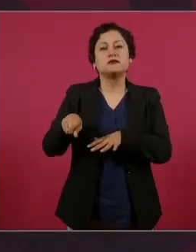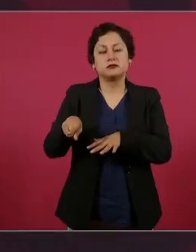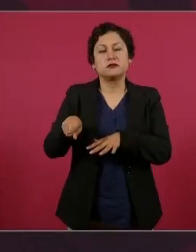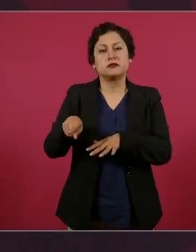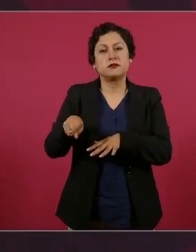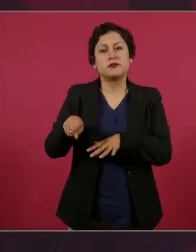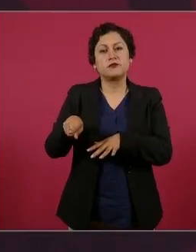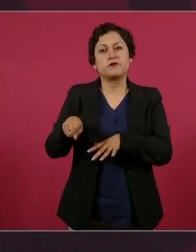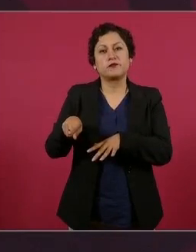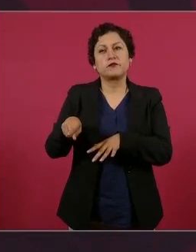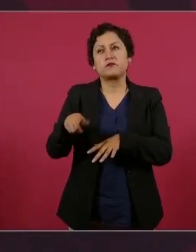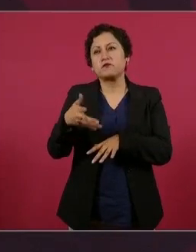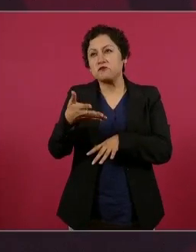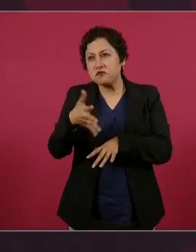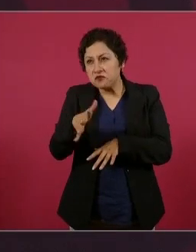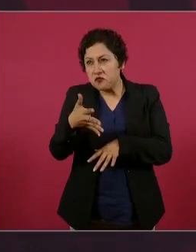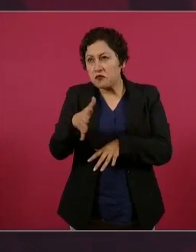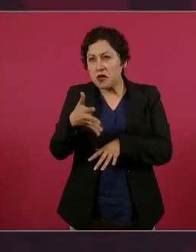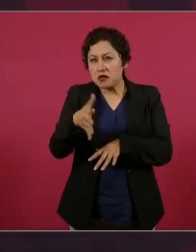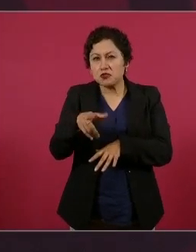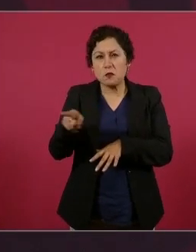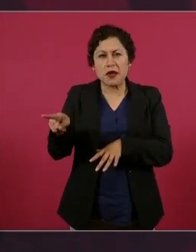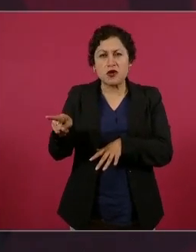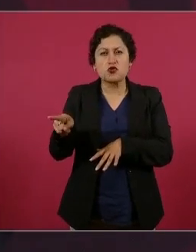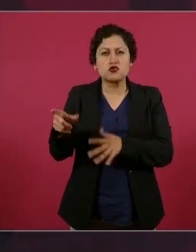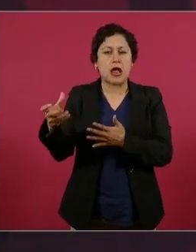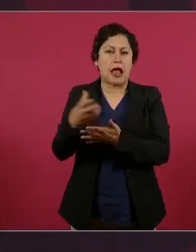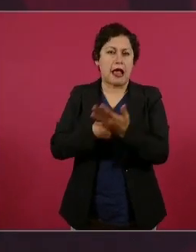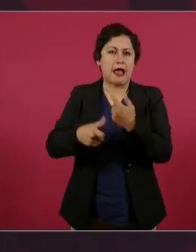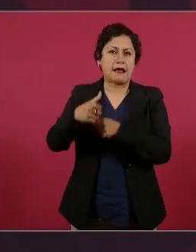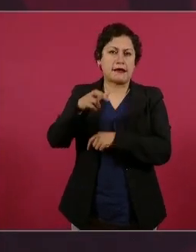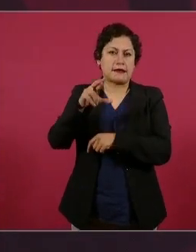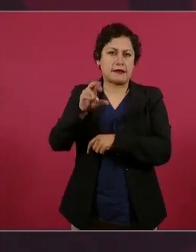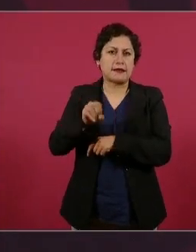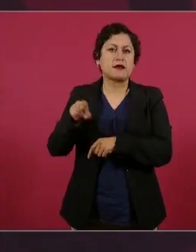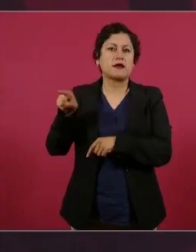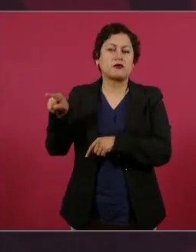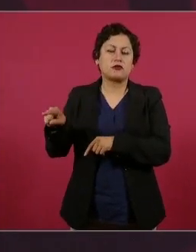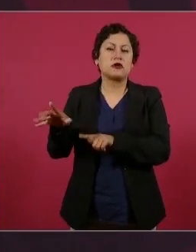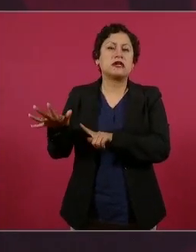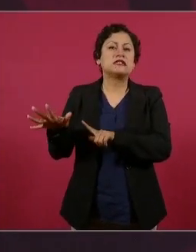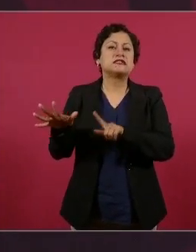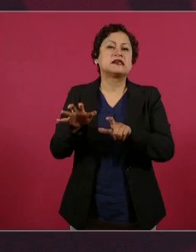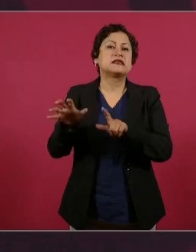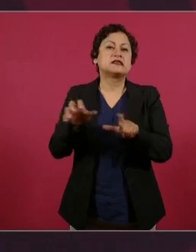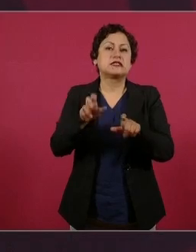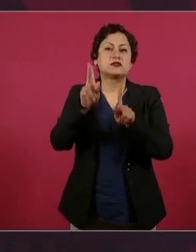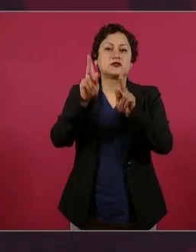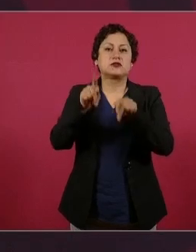deben de significar para Quintana Roo como 700 kilómetros,